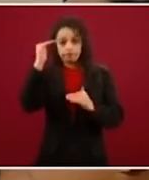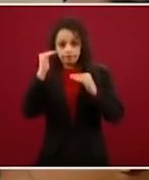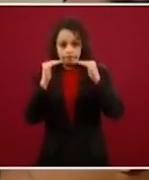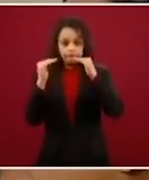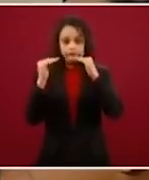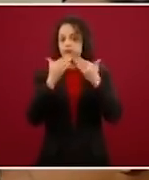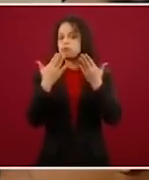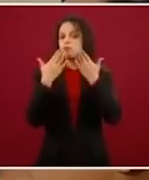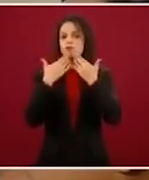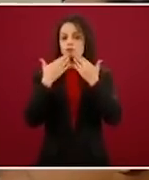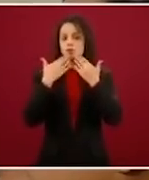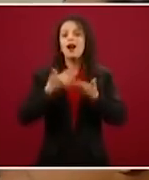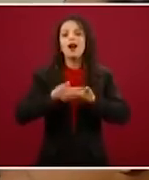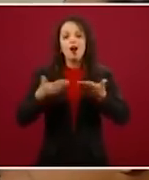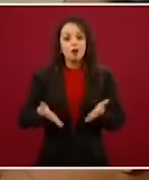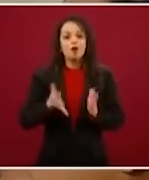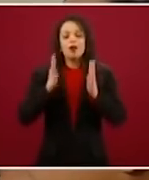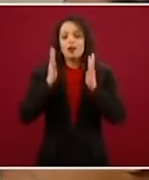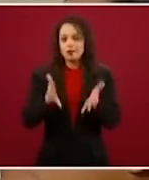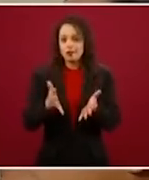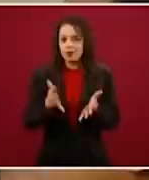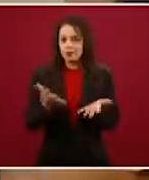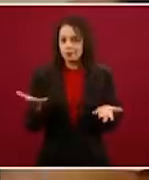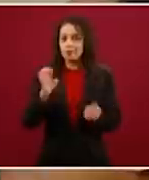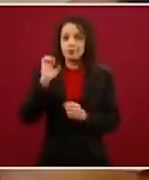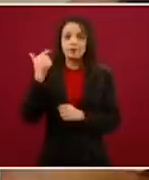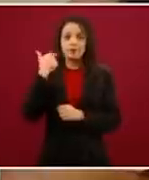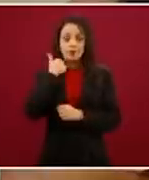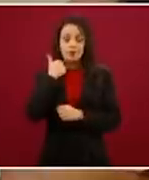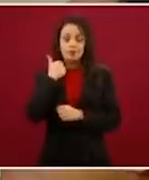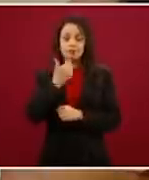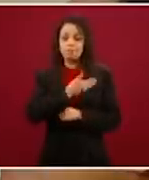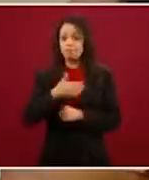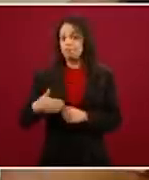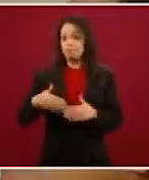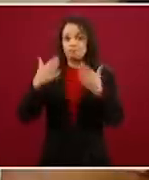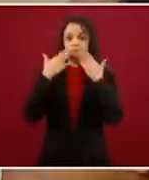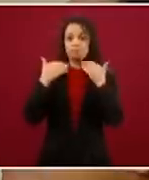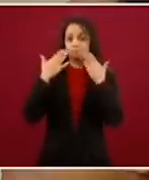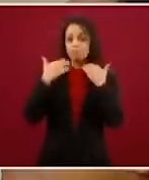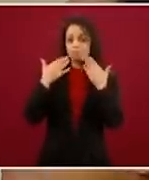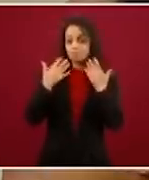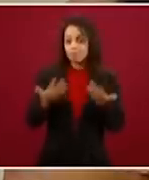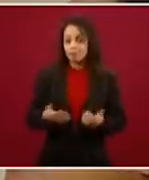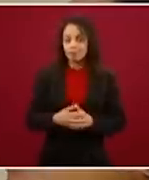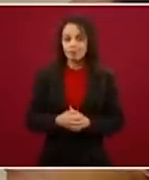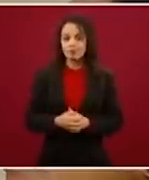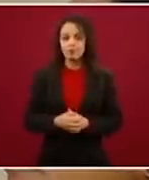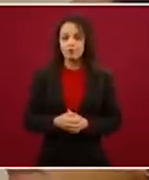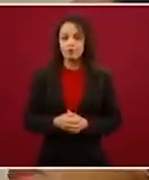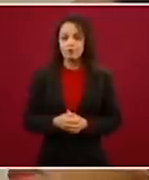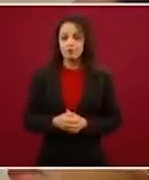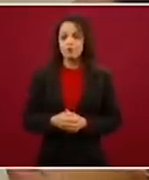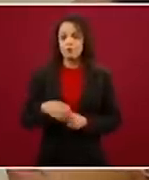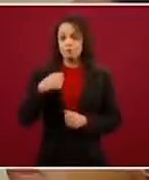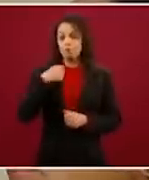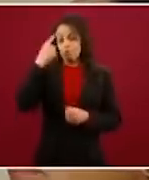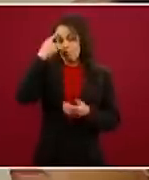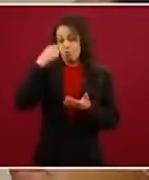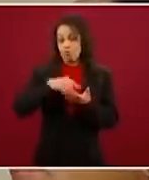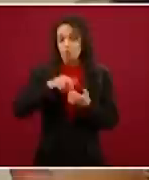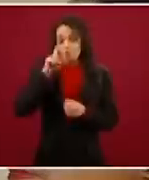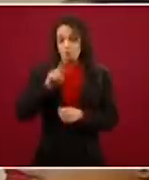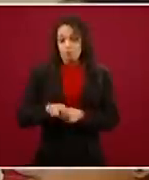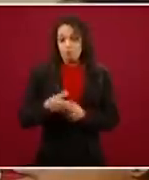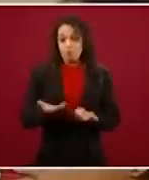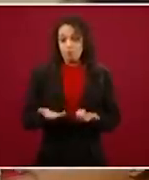otros, con los expresidentes que usted bien lo mencionó ahorita. Creo que una, no se vale